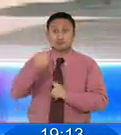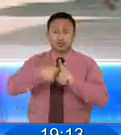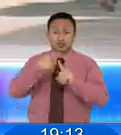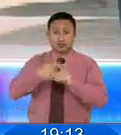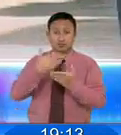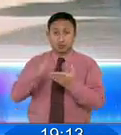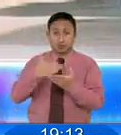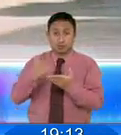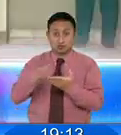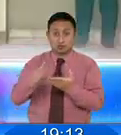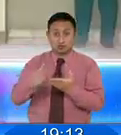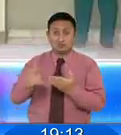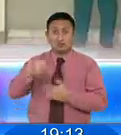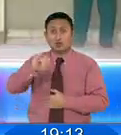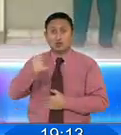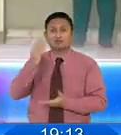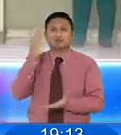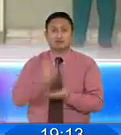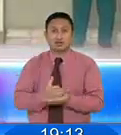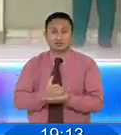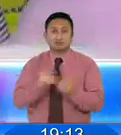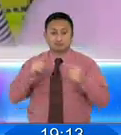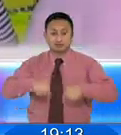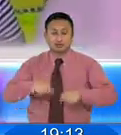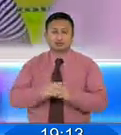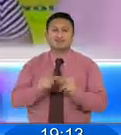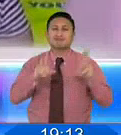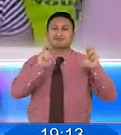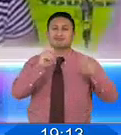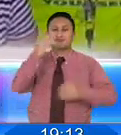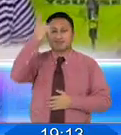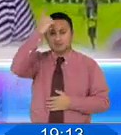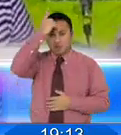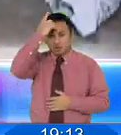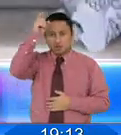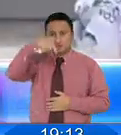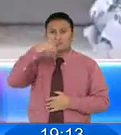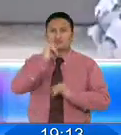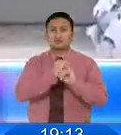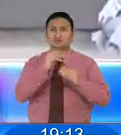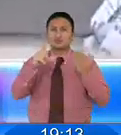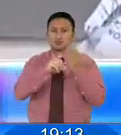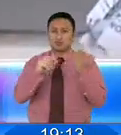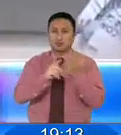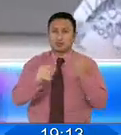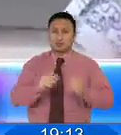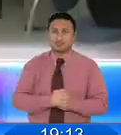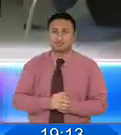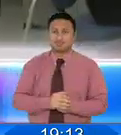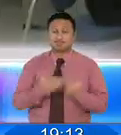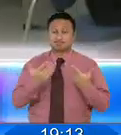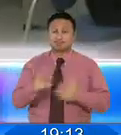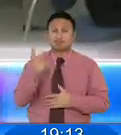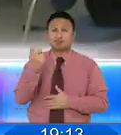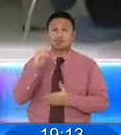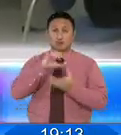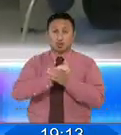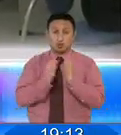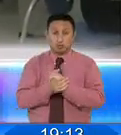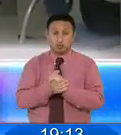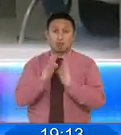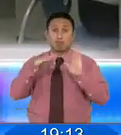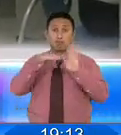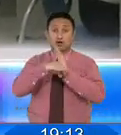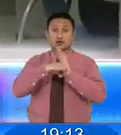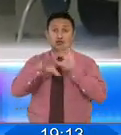también expirará el jueves, al igual que lo referente con las deudas con instituciones financieras. Luego del 12 de noviembre, los bancos,